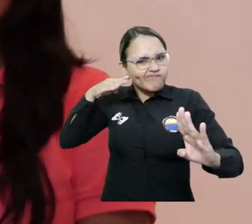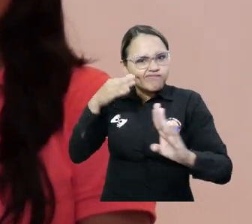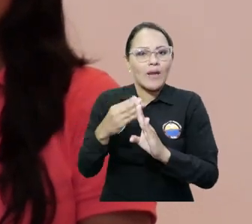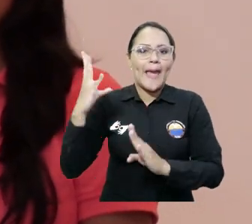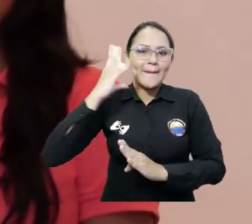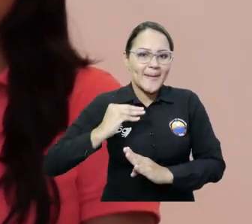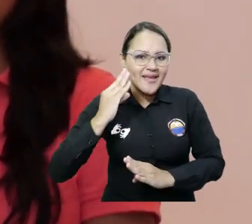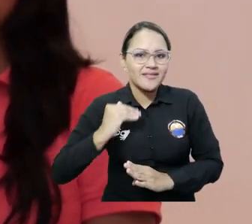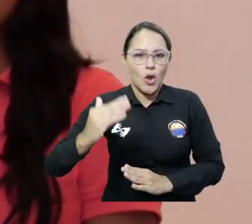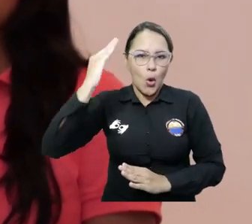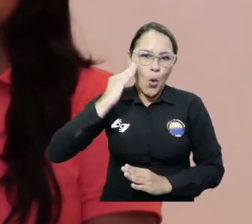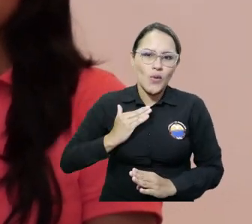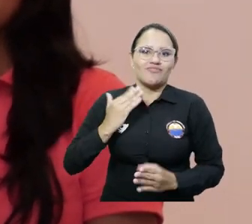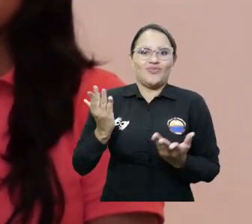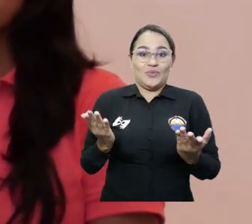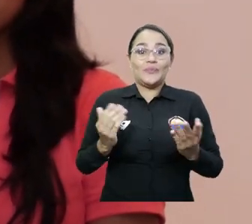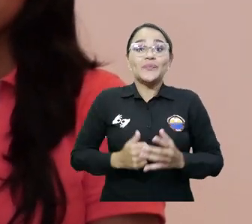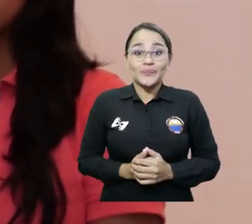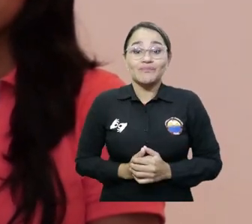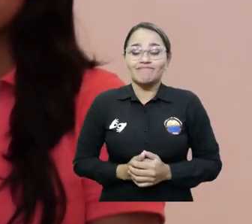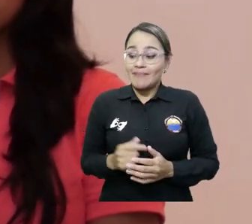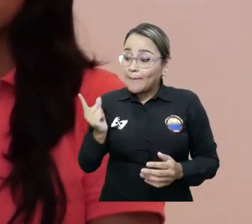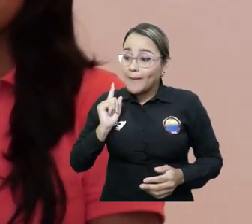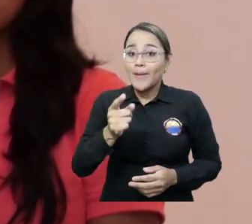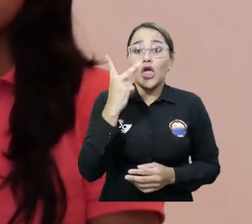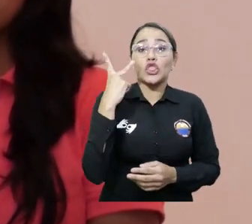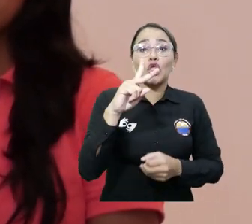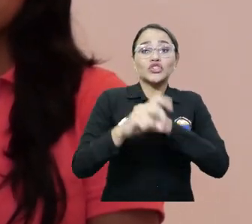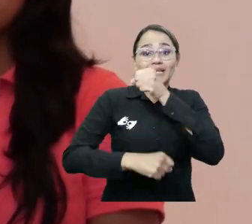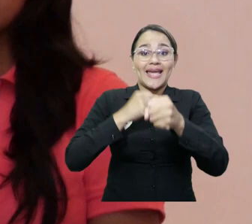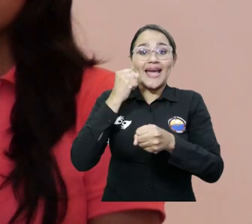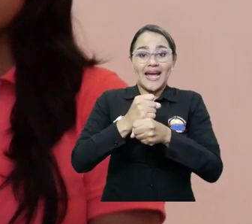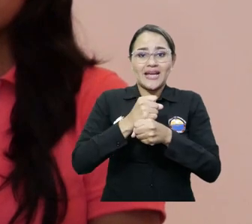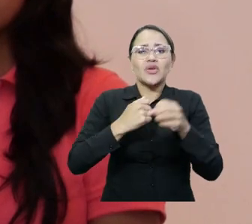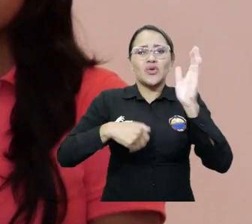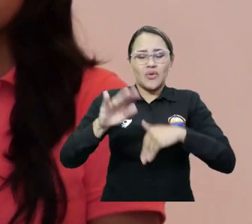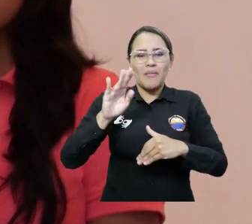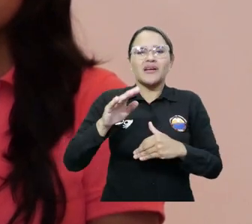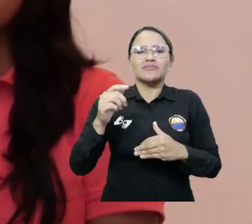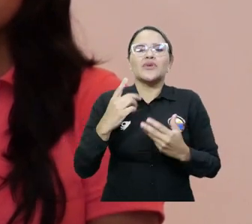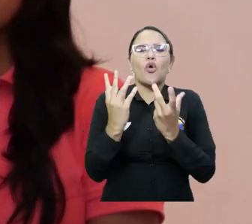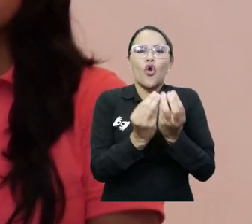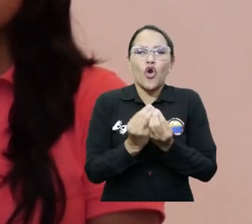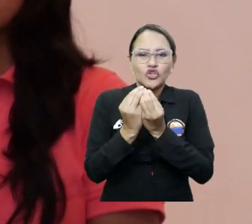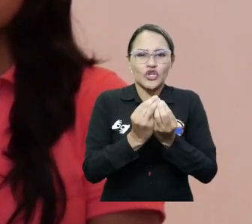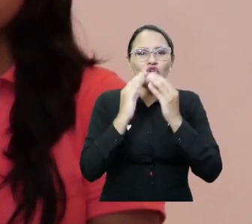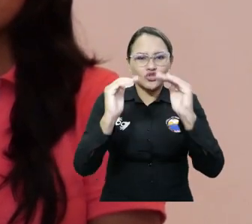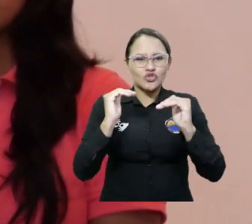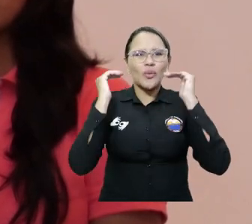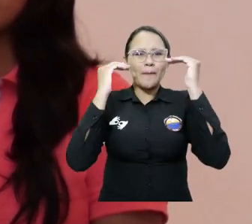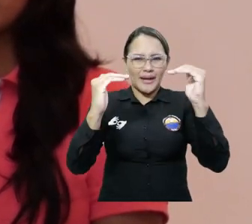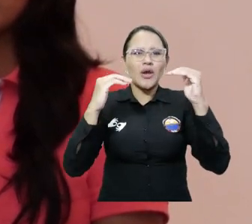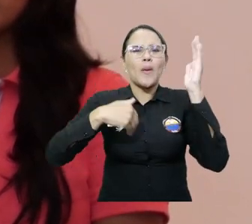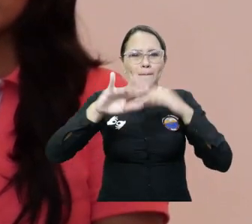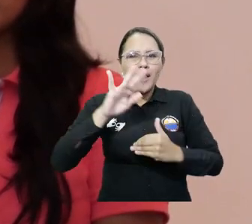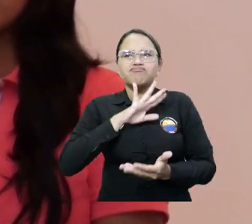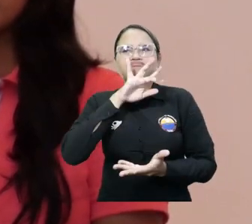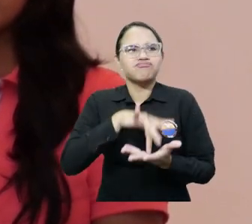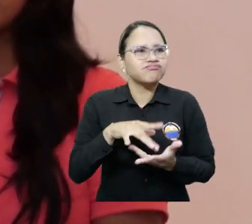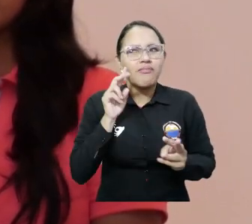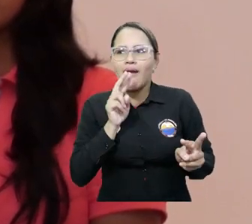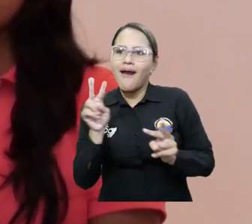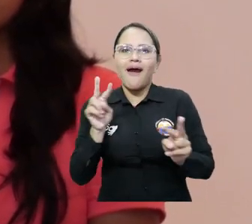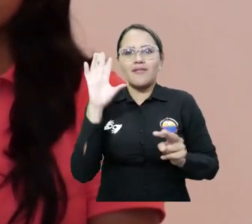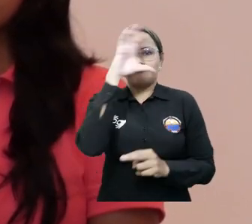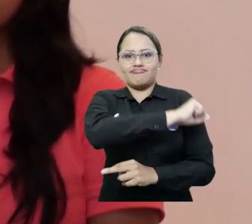y juventud ligada. En 12 años he entrado a más de 100 sesiones del Consejo Superior. Esta vez les pido a ustedes,